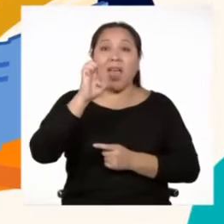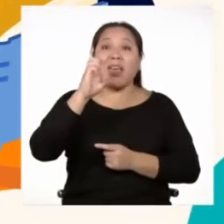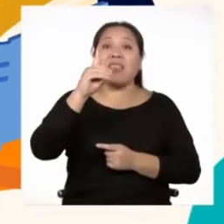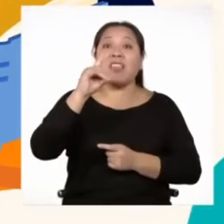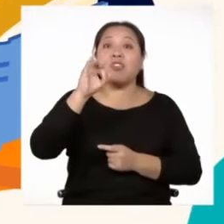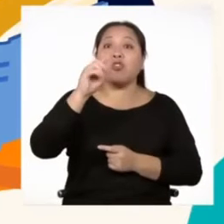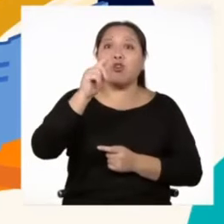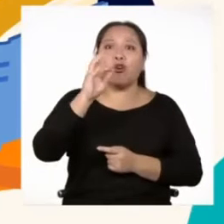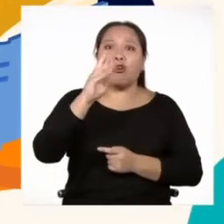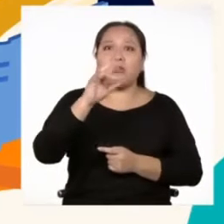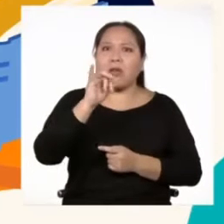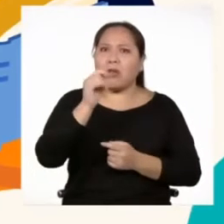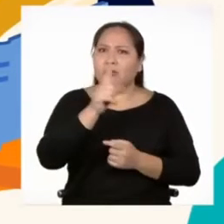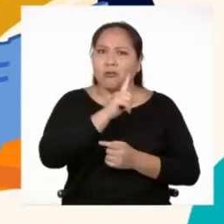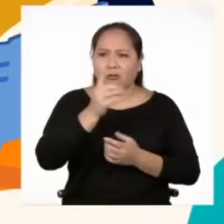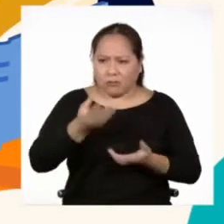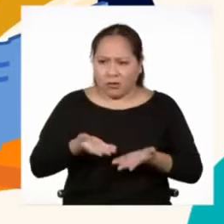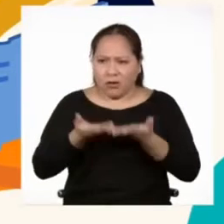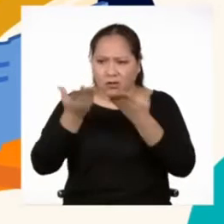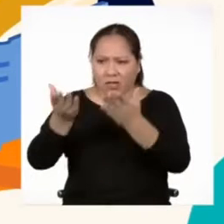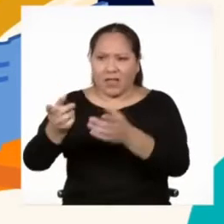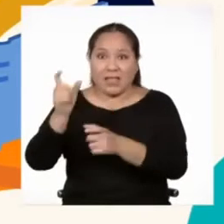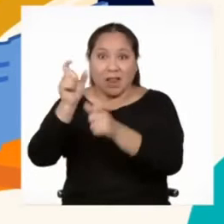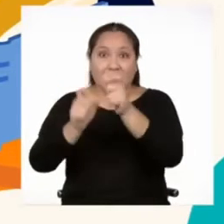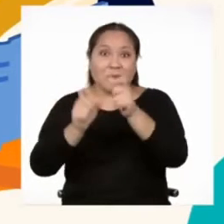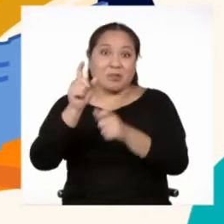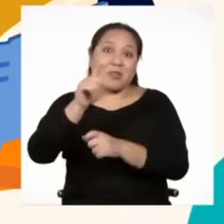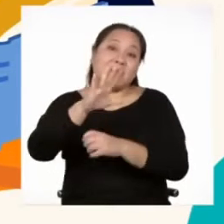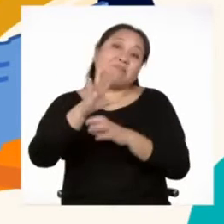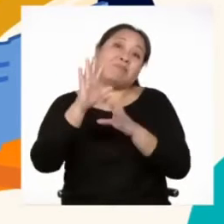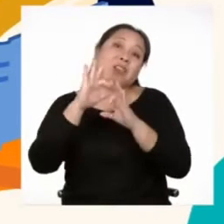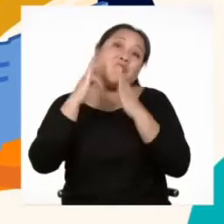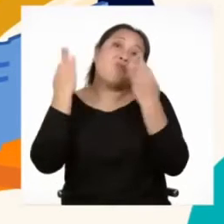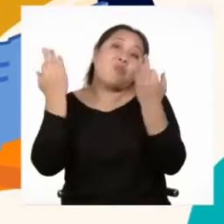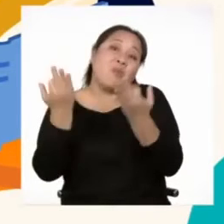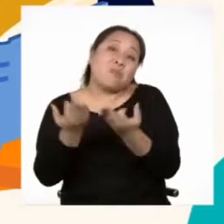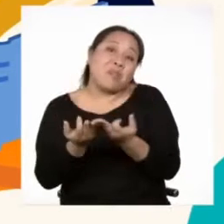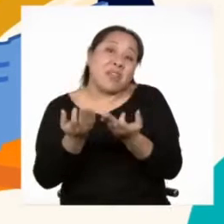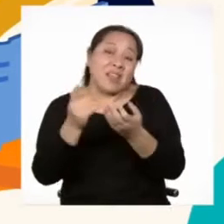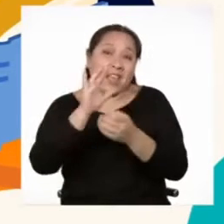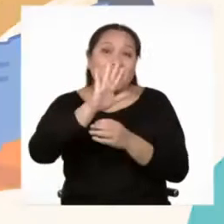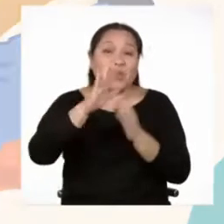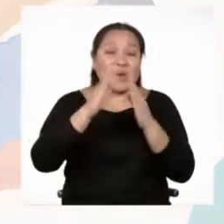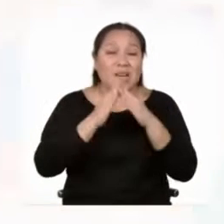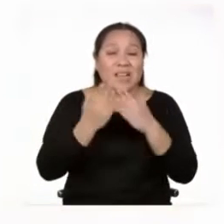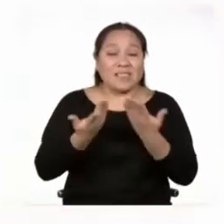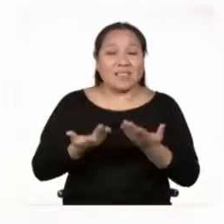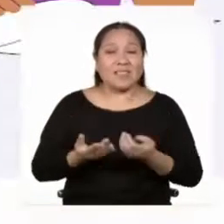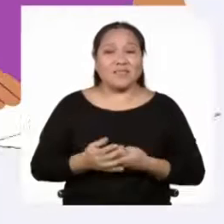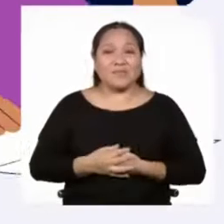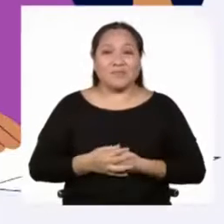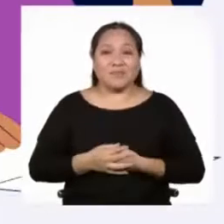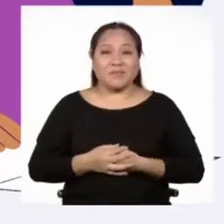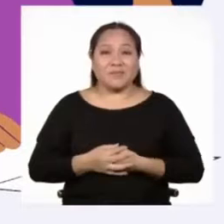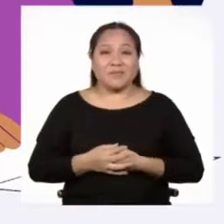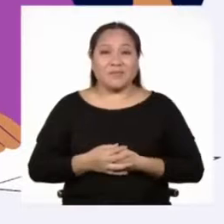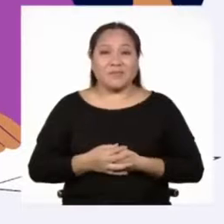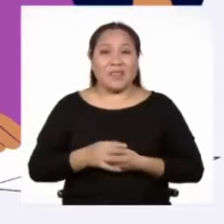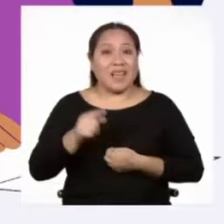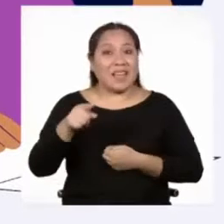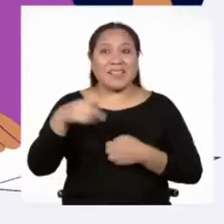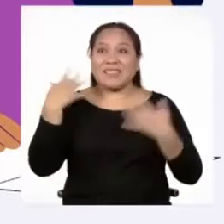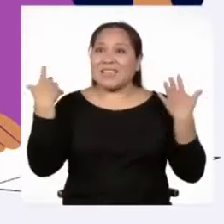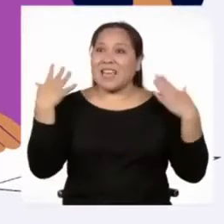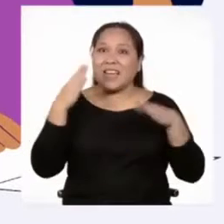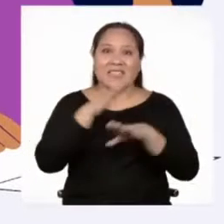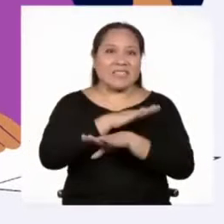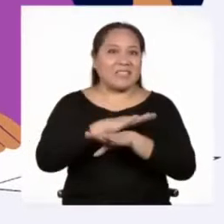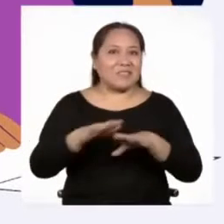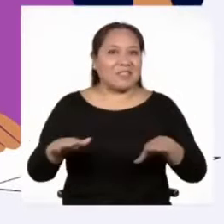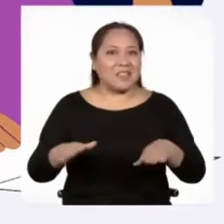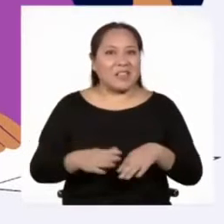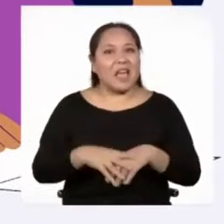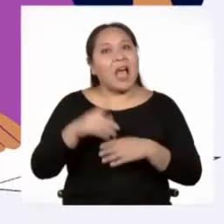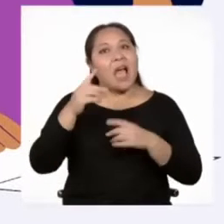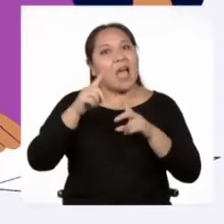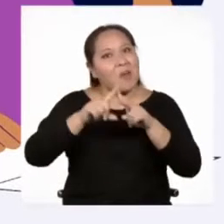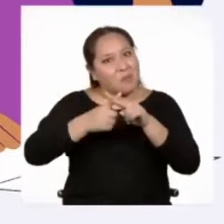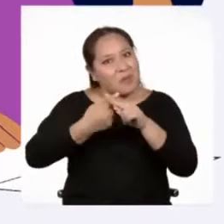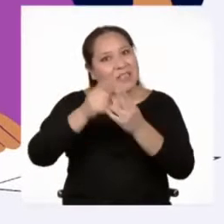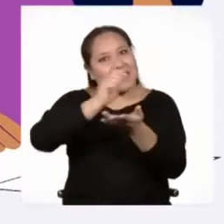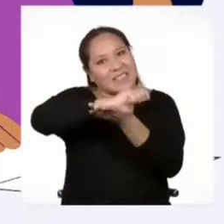conocer a tu público, es decir, a los miembros de tu familia en tu casa. Eso es todo, es momento de